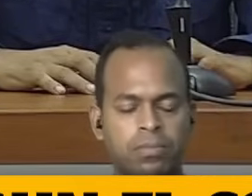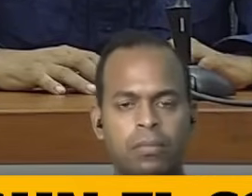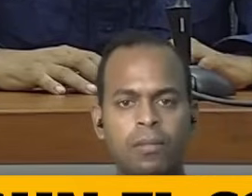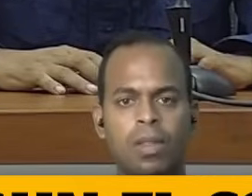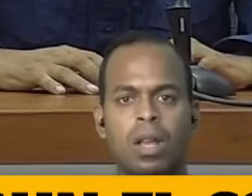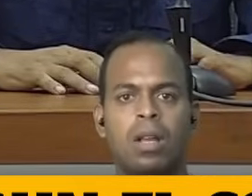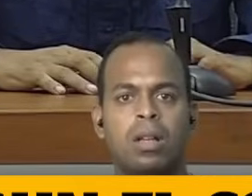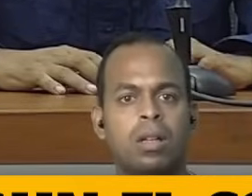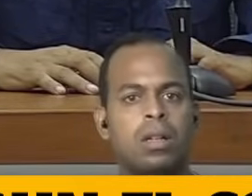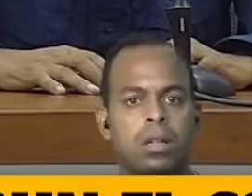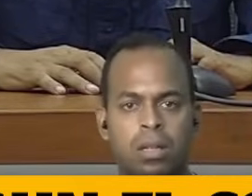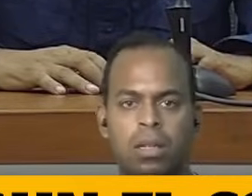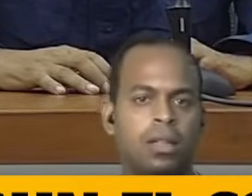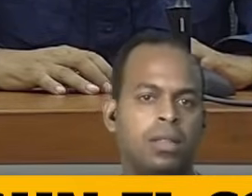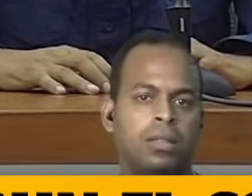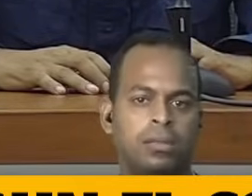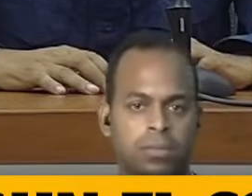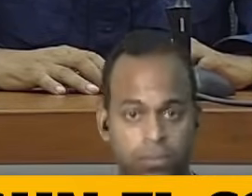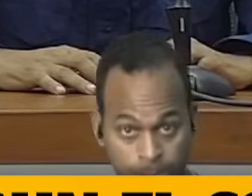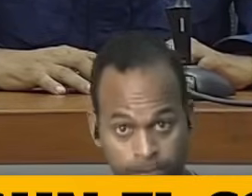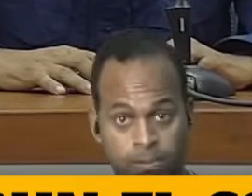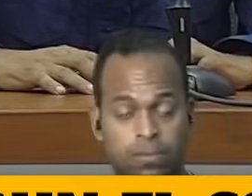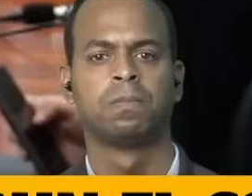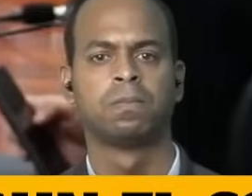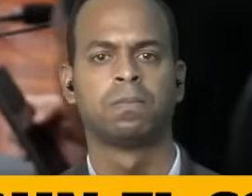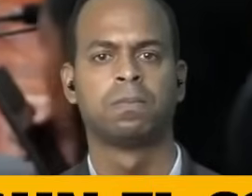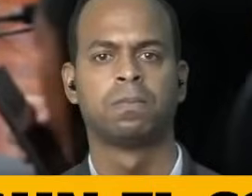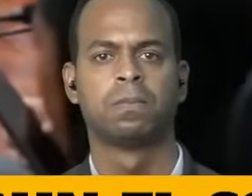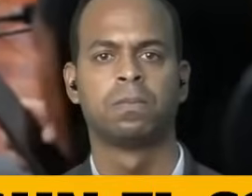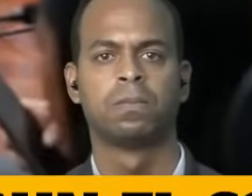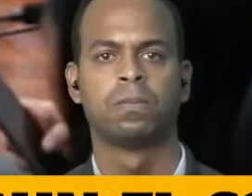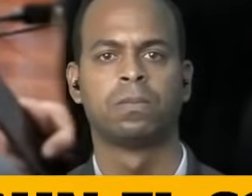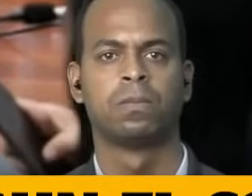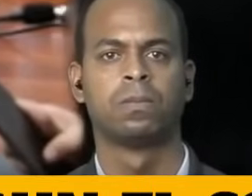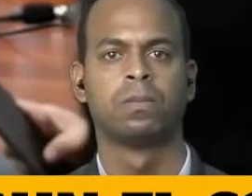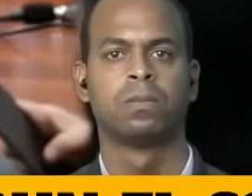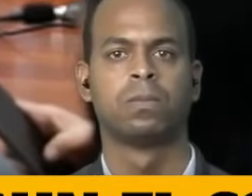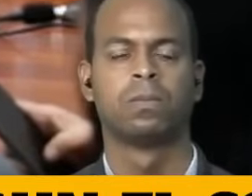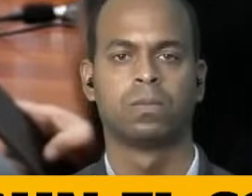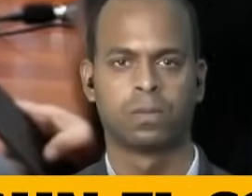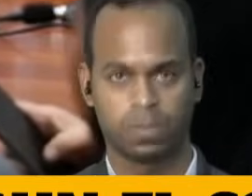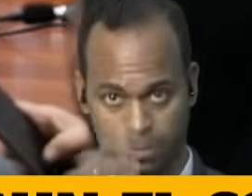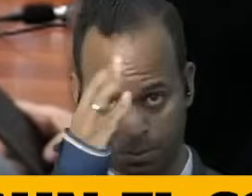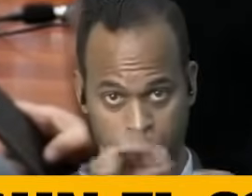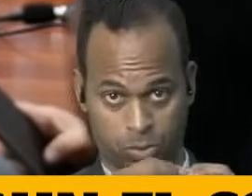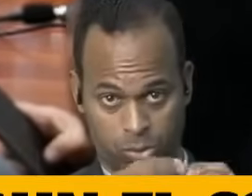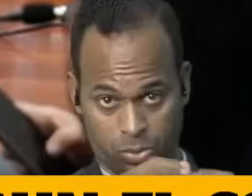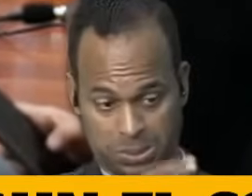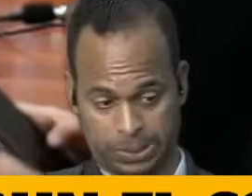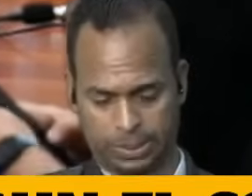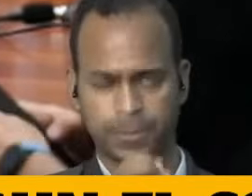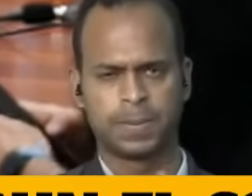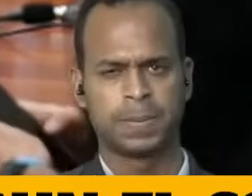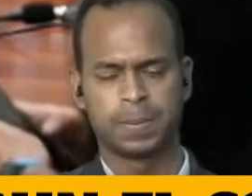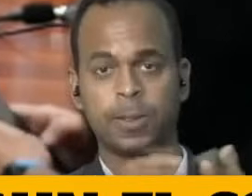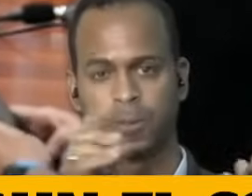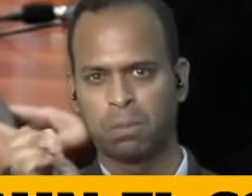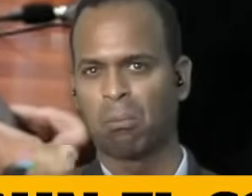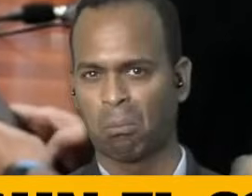armados. Vamos a buscarle aquí algo. Anoten este número que es bastante importante.